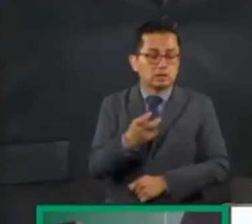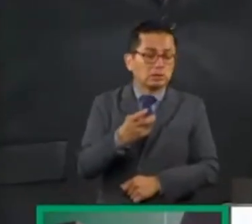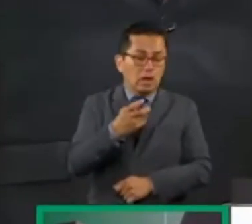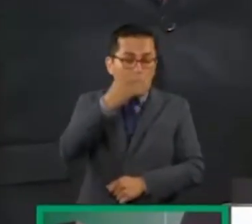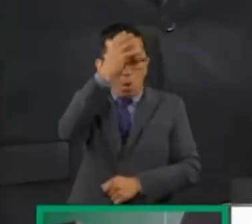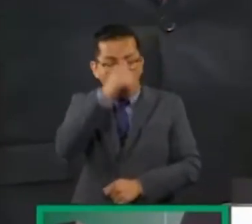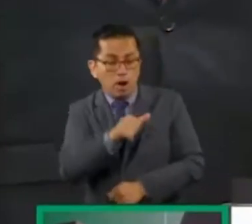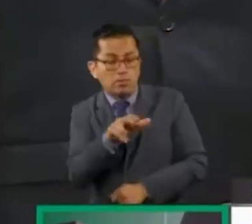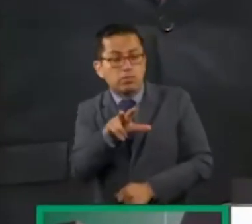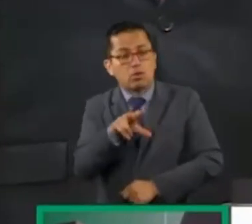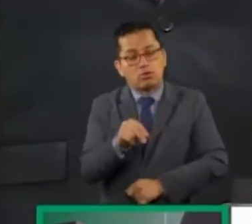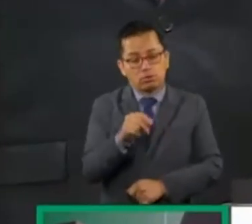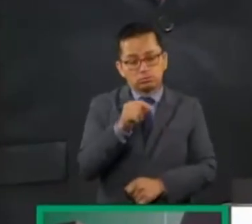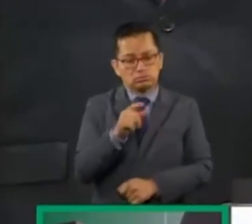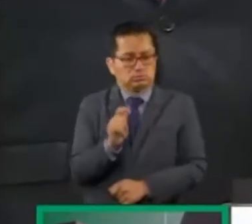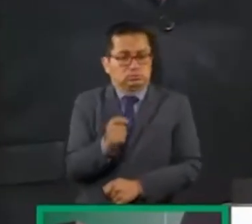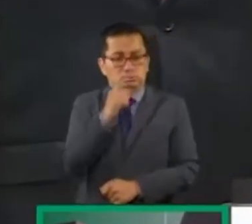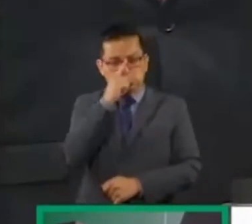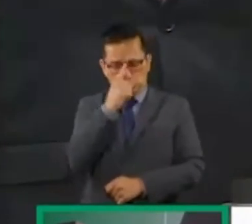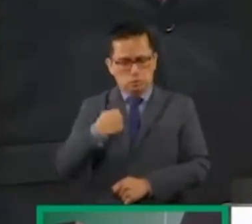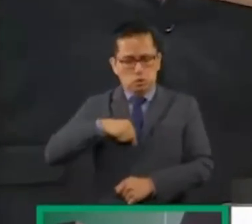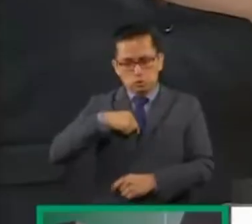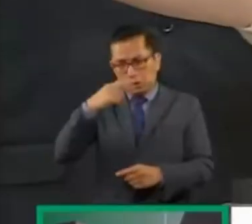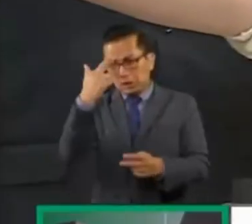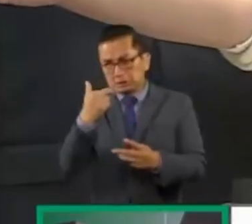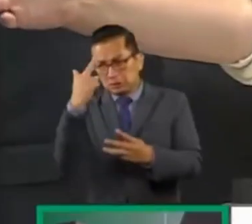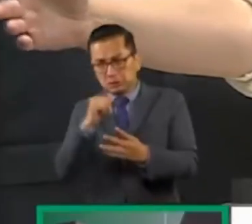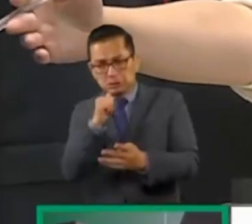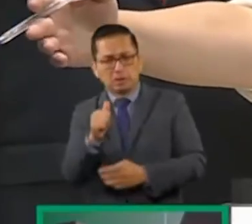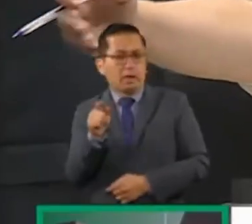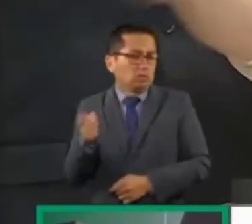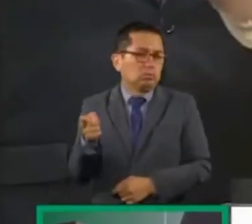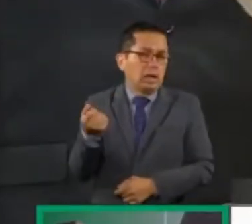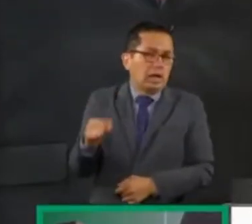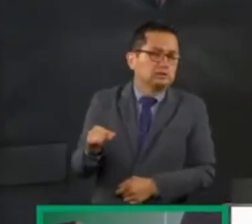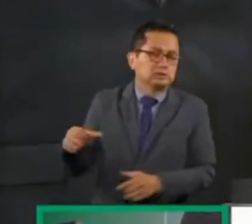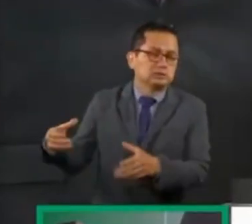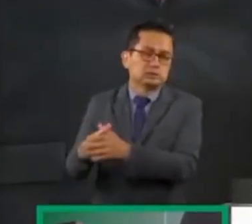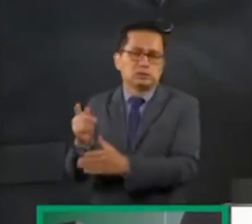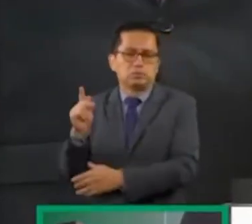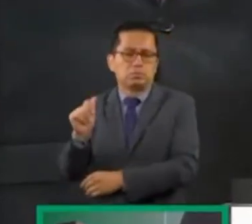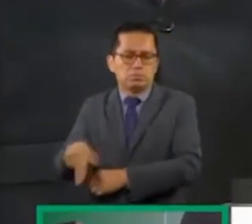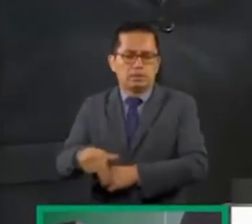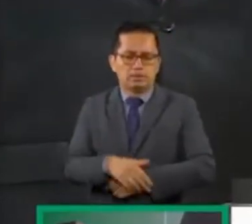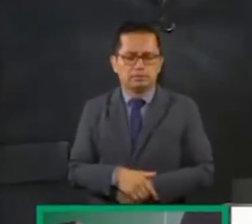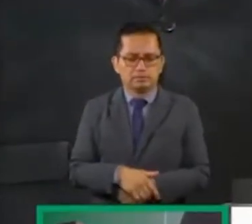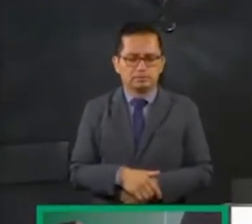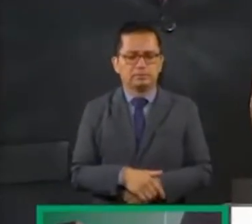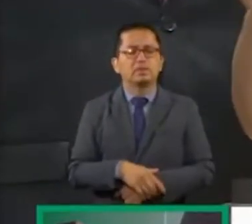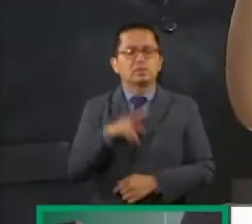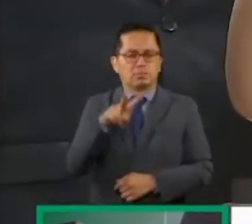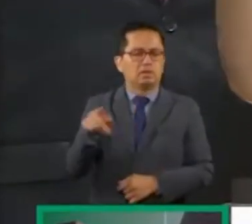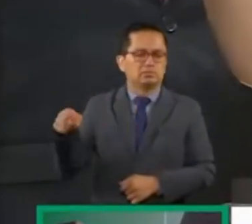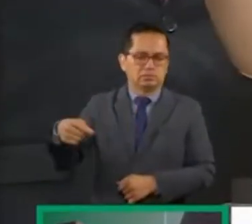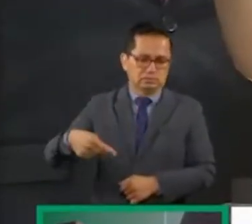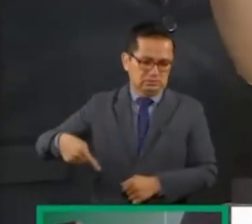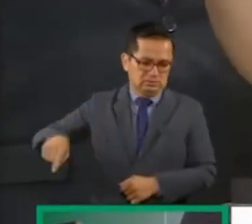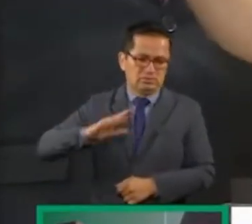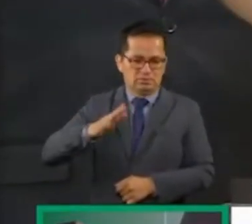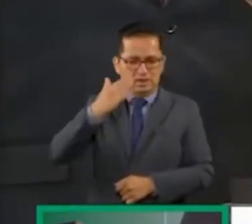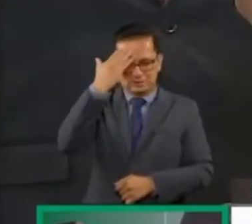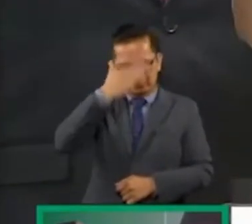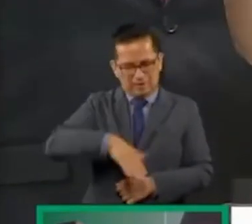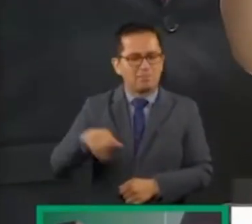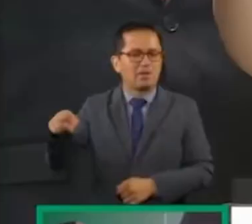para argumentar que no tenemos argumentos, que es lo que hace el Partido Acción Nacional. Porque lo cierto es que ellos saben, ellos ya